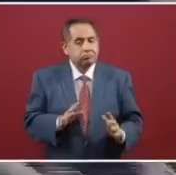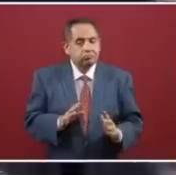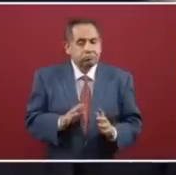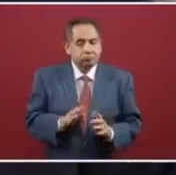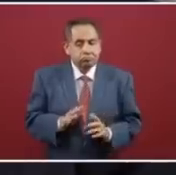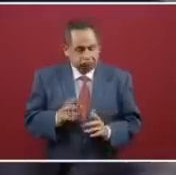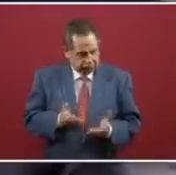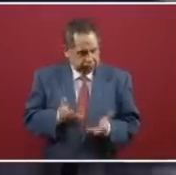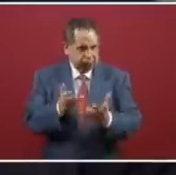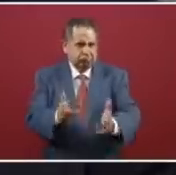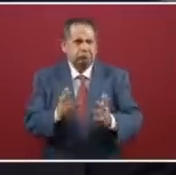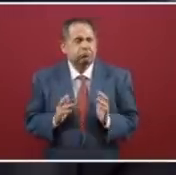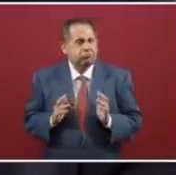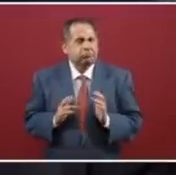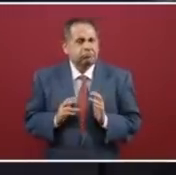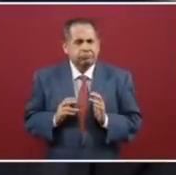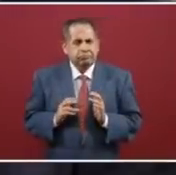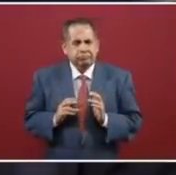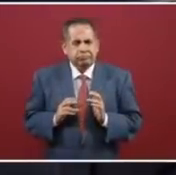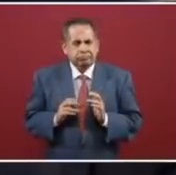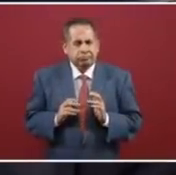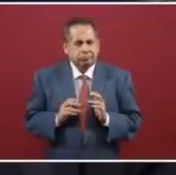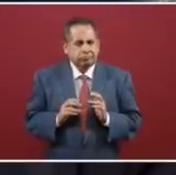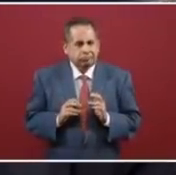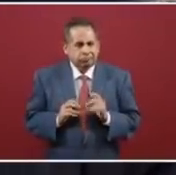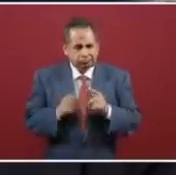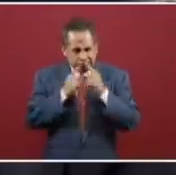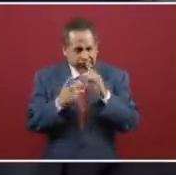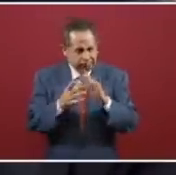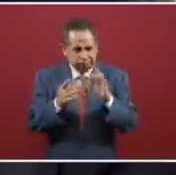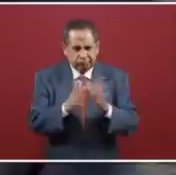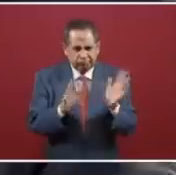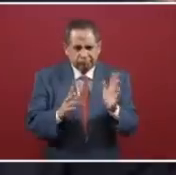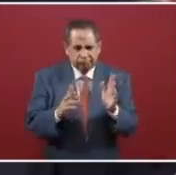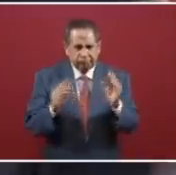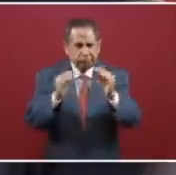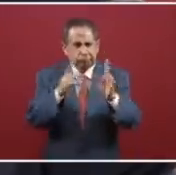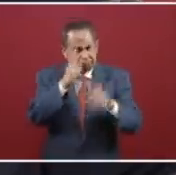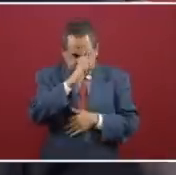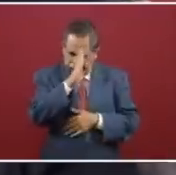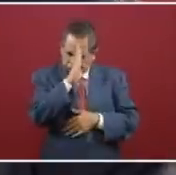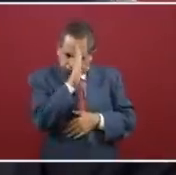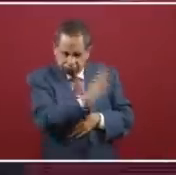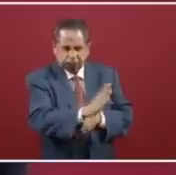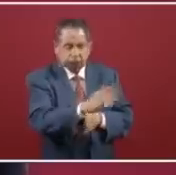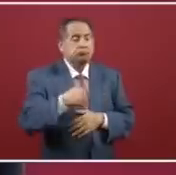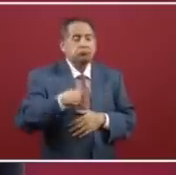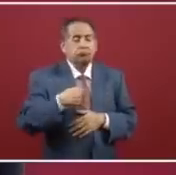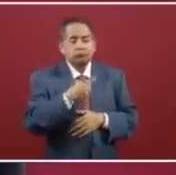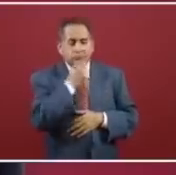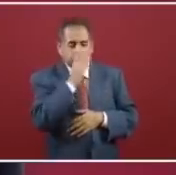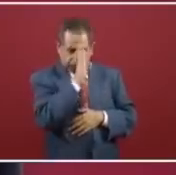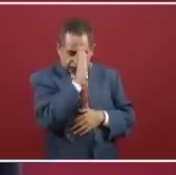s eso una polémica pero es directa